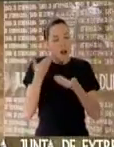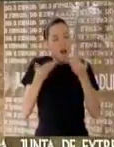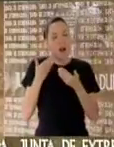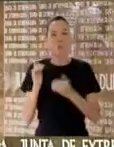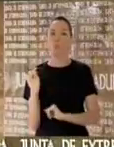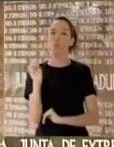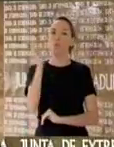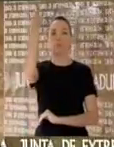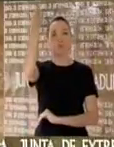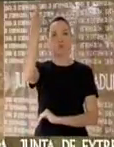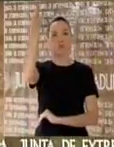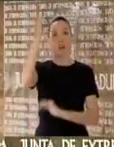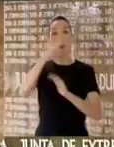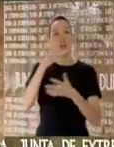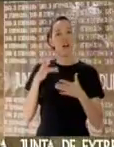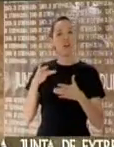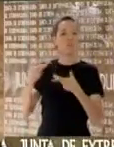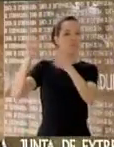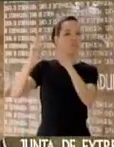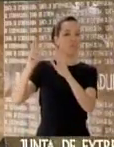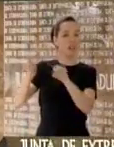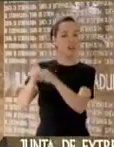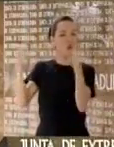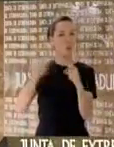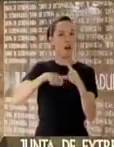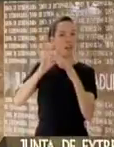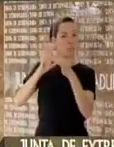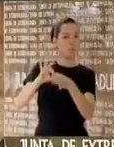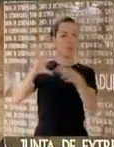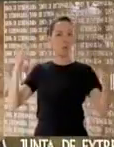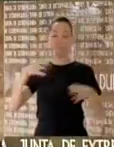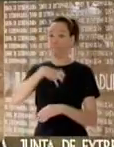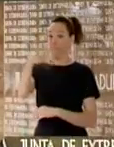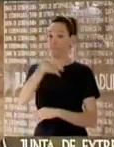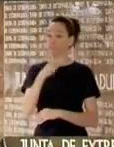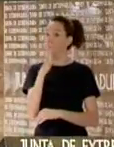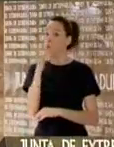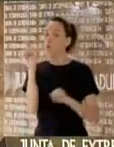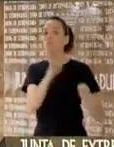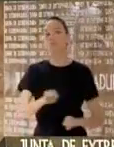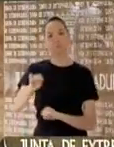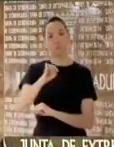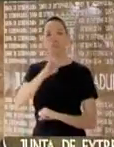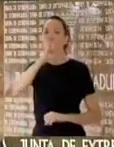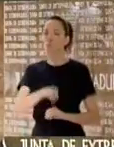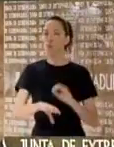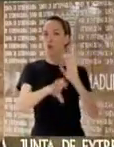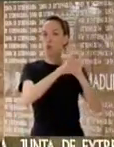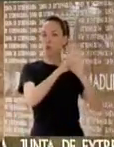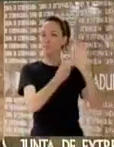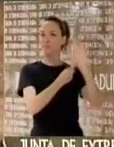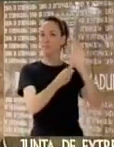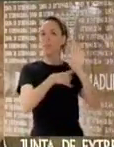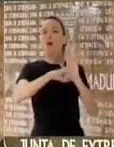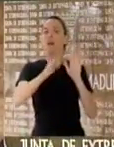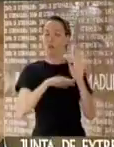debemos dejar que se rompa, ni que nadie lo rompa, porque para eso está la Constitución y quienes la defendemos con las fuerzas de la legalidad, que es en